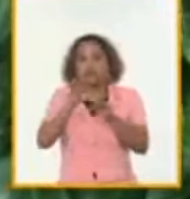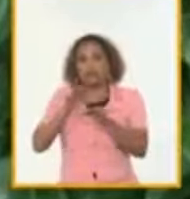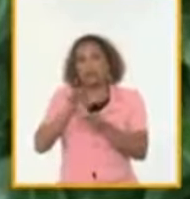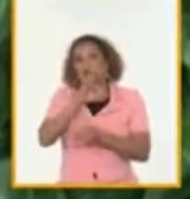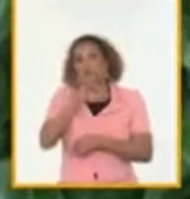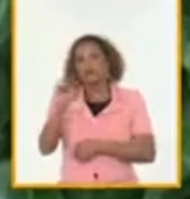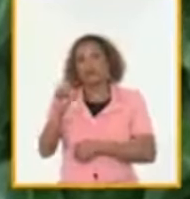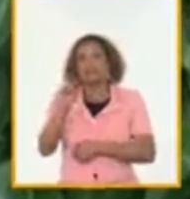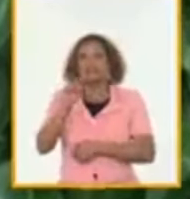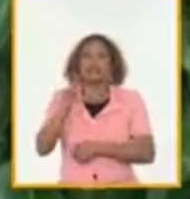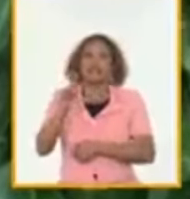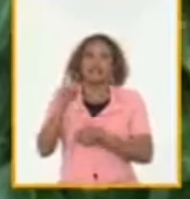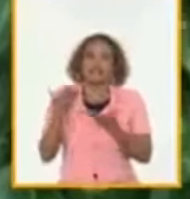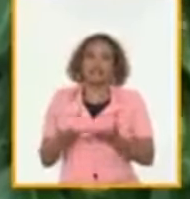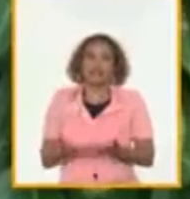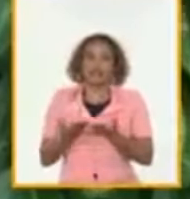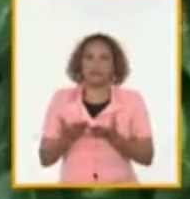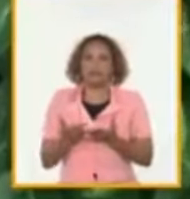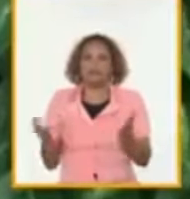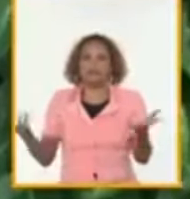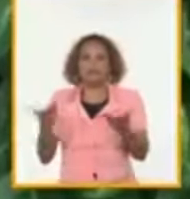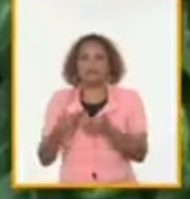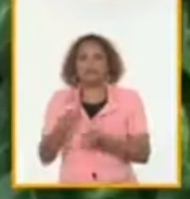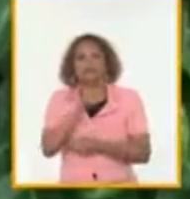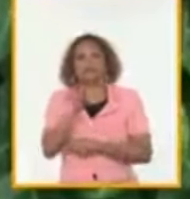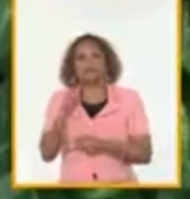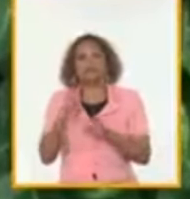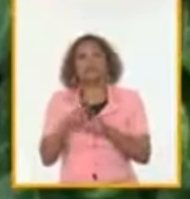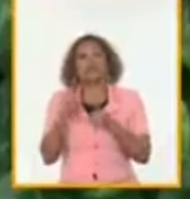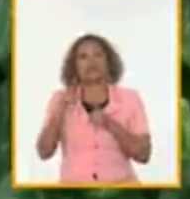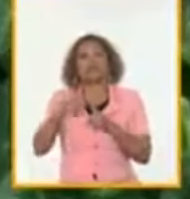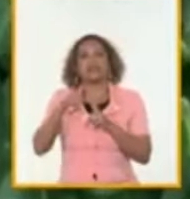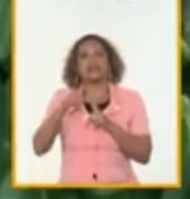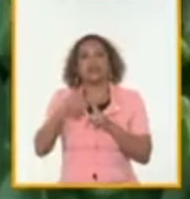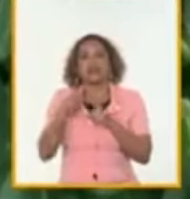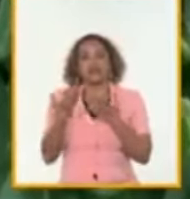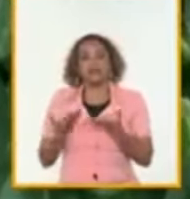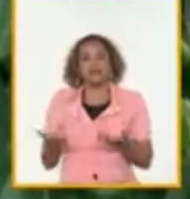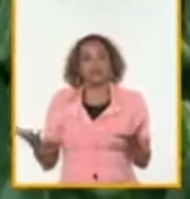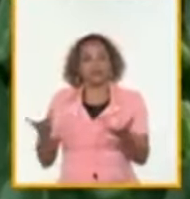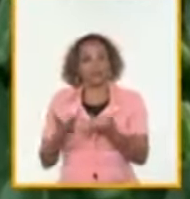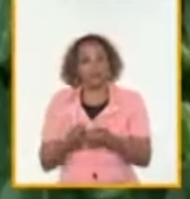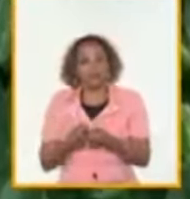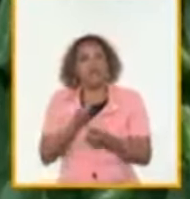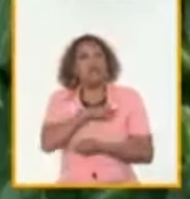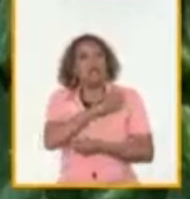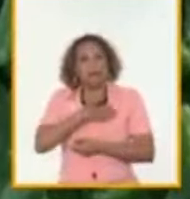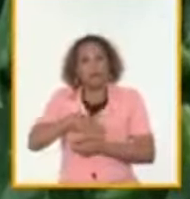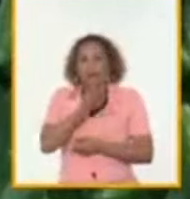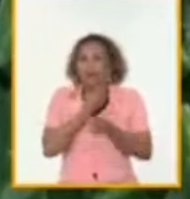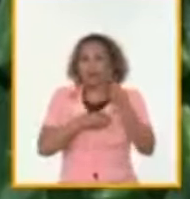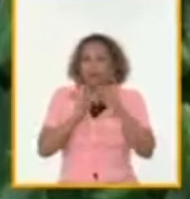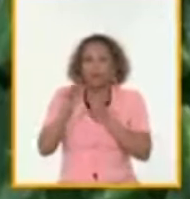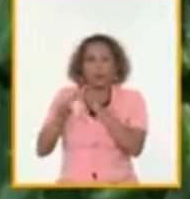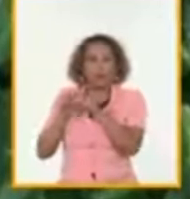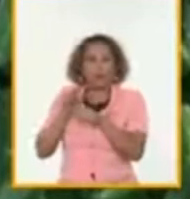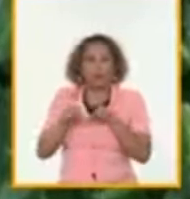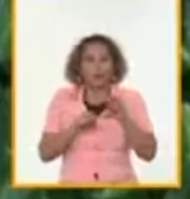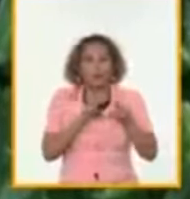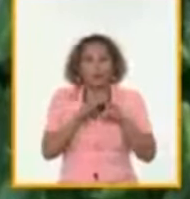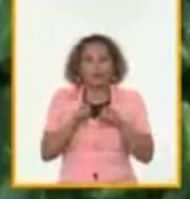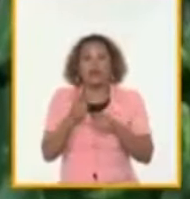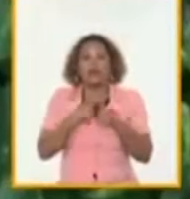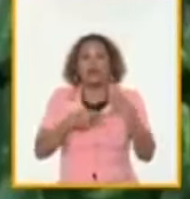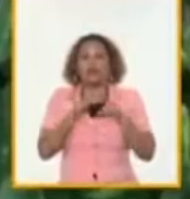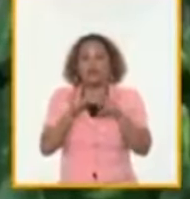libras de garbanzo y cogimos como 22 quintales y ha tenido muy buena aceptación para el pueblo Y entonces en algunos terrenos